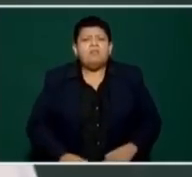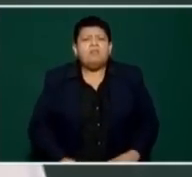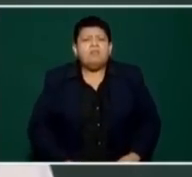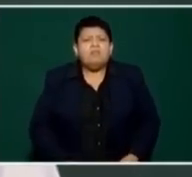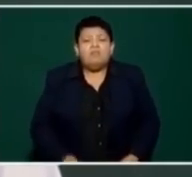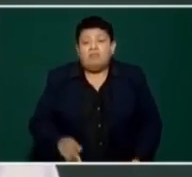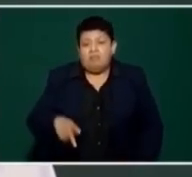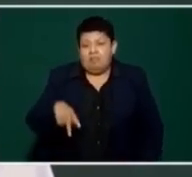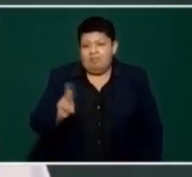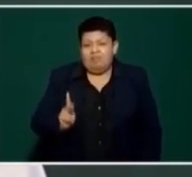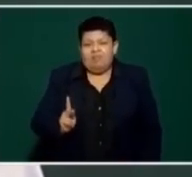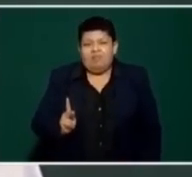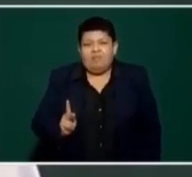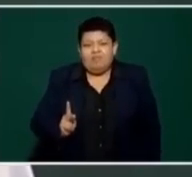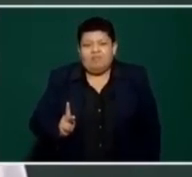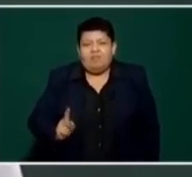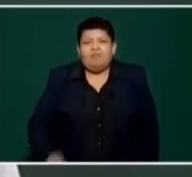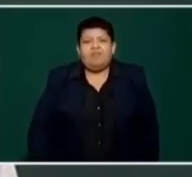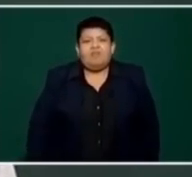pero